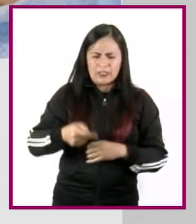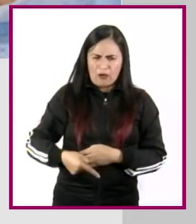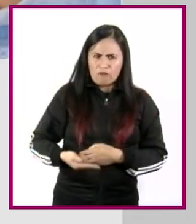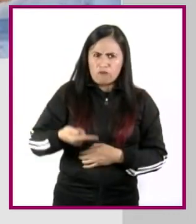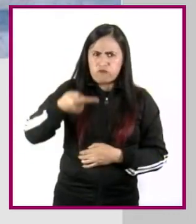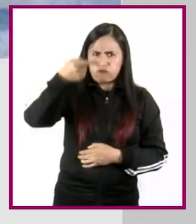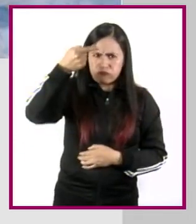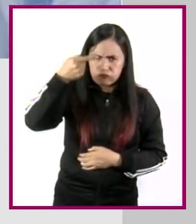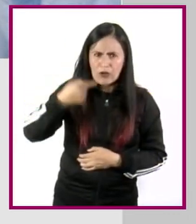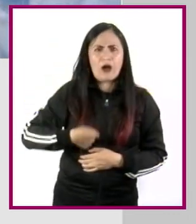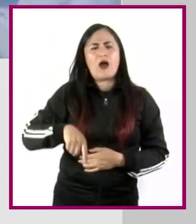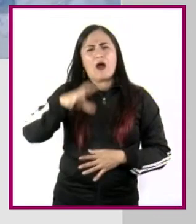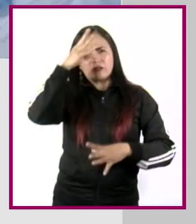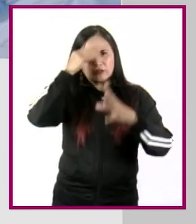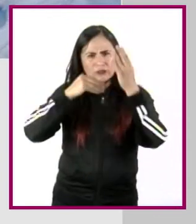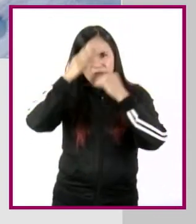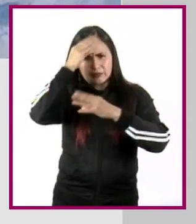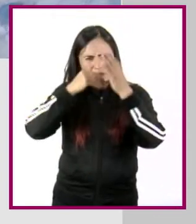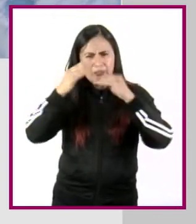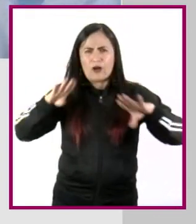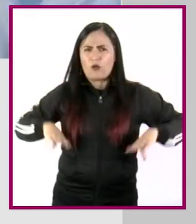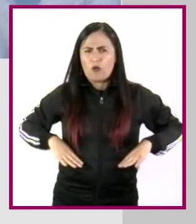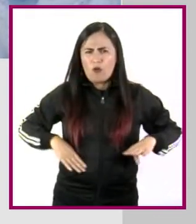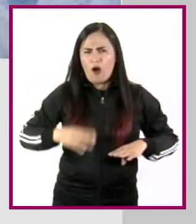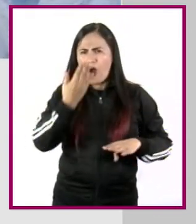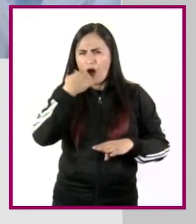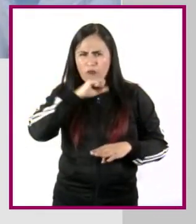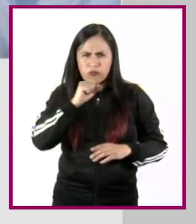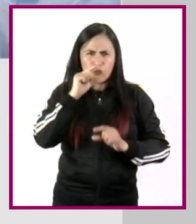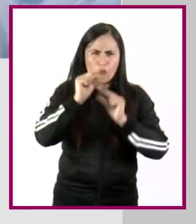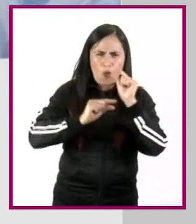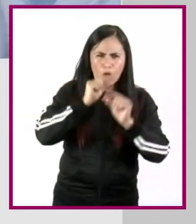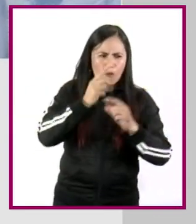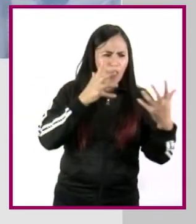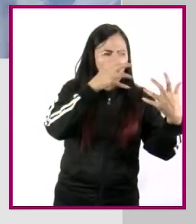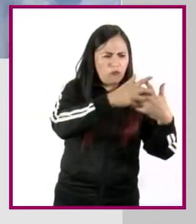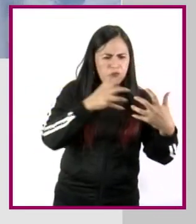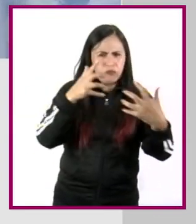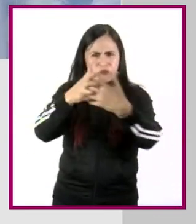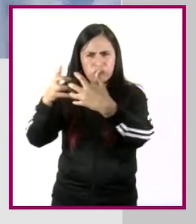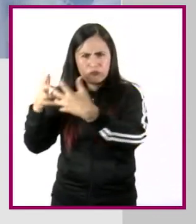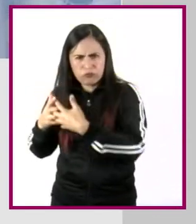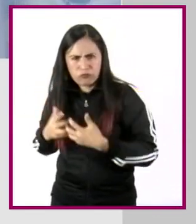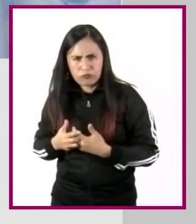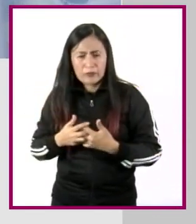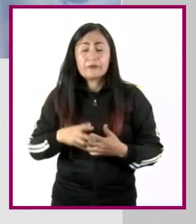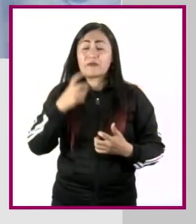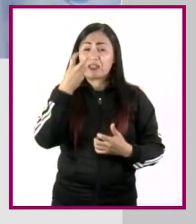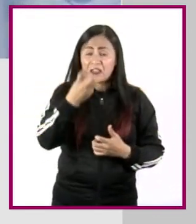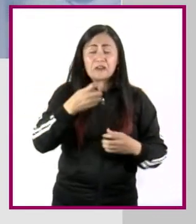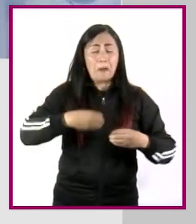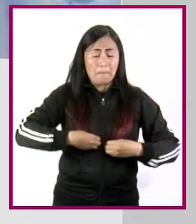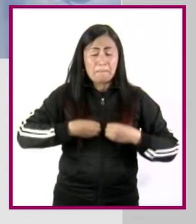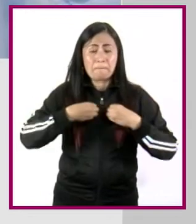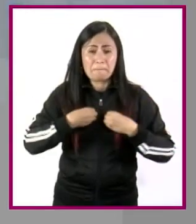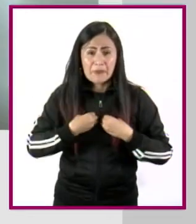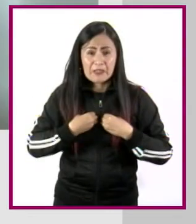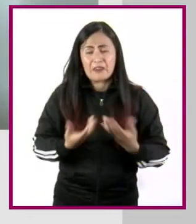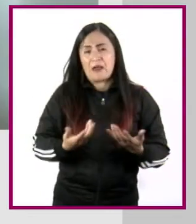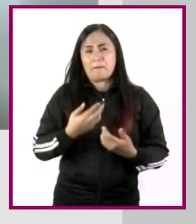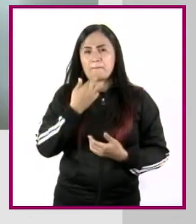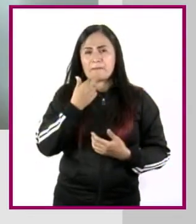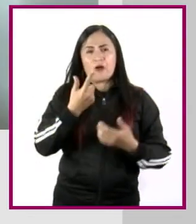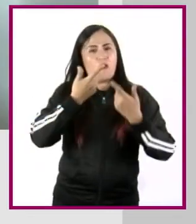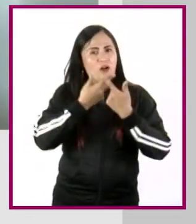adquiriendo mayores habilidades para desarrollarnos en los entornos en los que estamos. Entonces eso, por supuesto, nos permite vivir con mayor